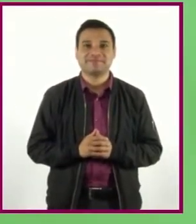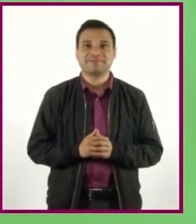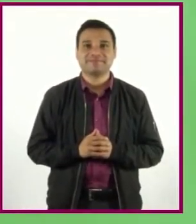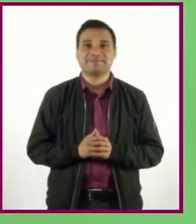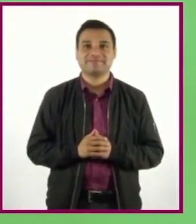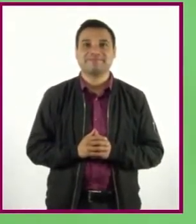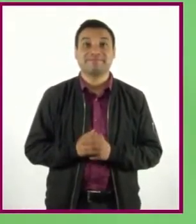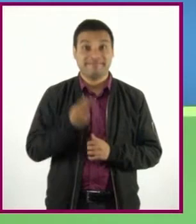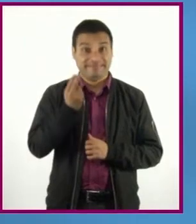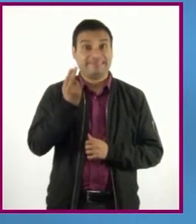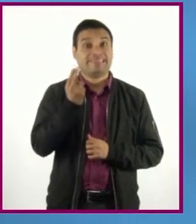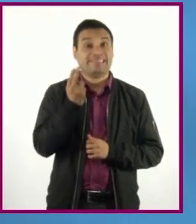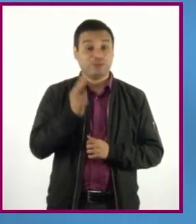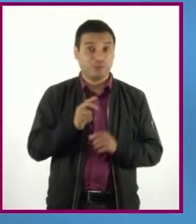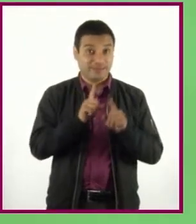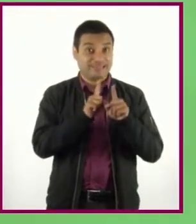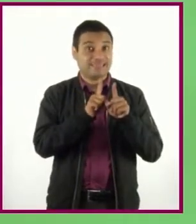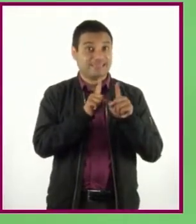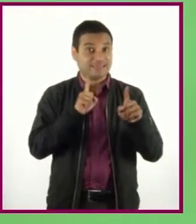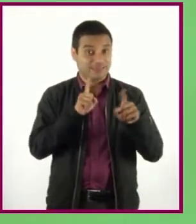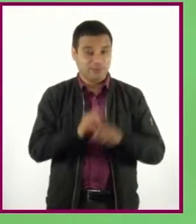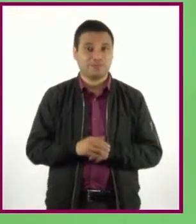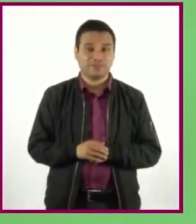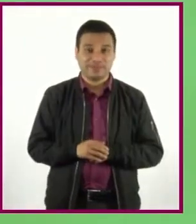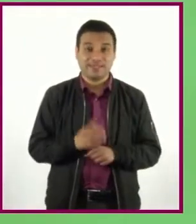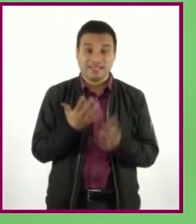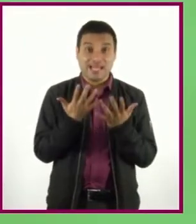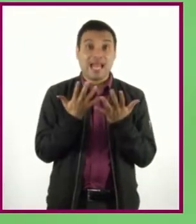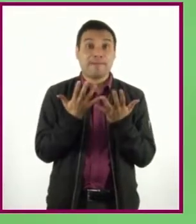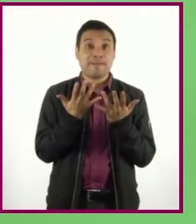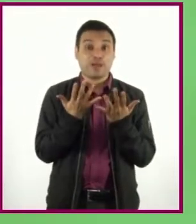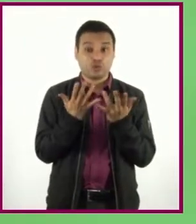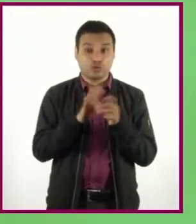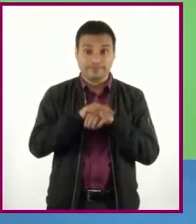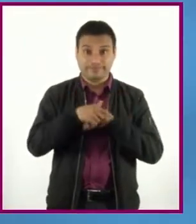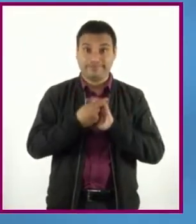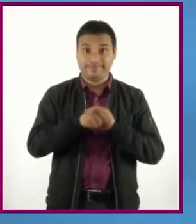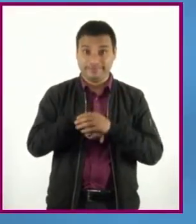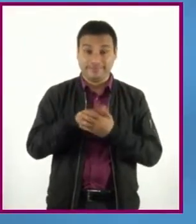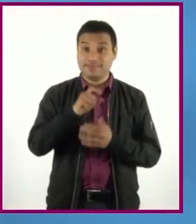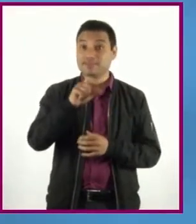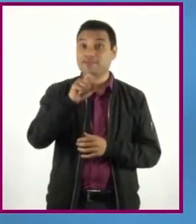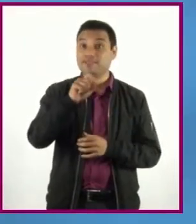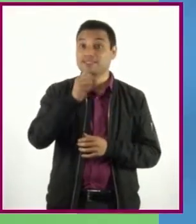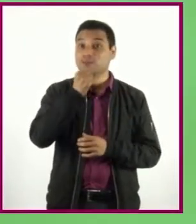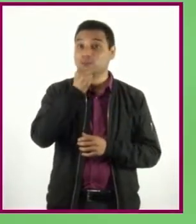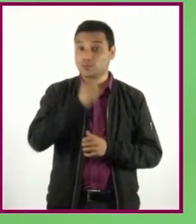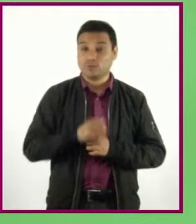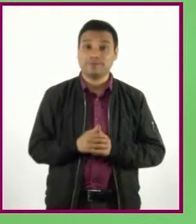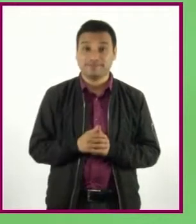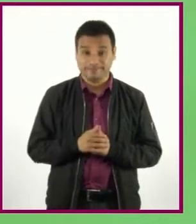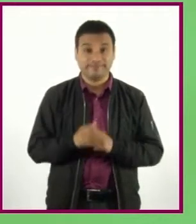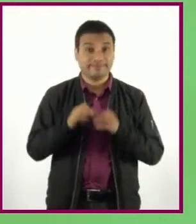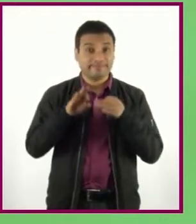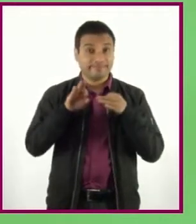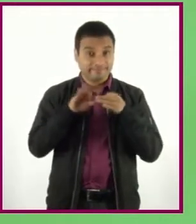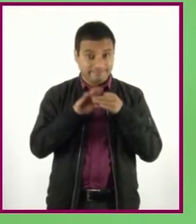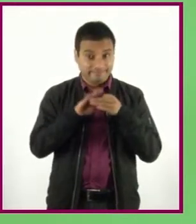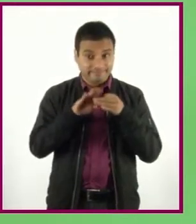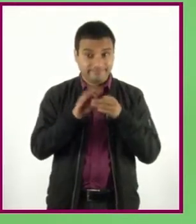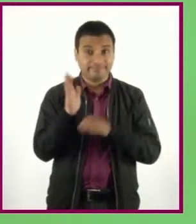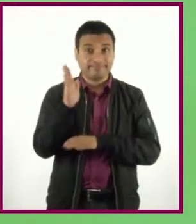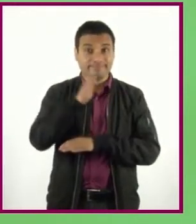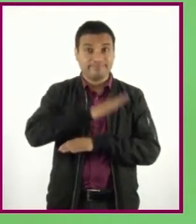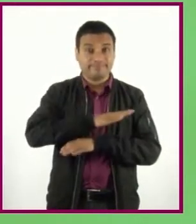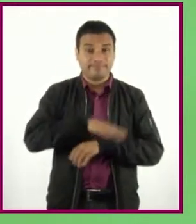Recuerden mantener la sana distancia, lavarse las manos con agua y jabón durante 20 segundos varias veces al día y usar